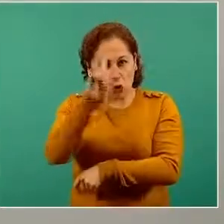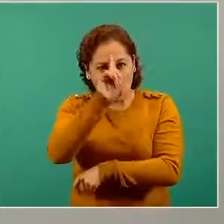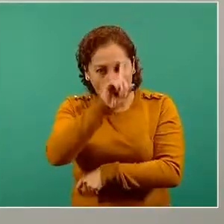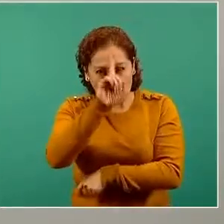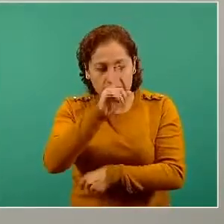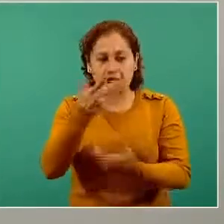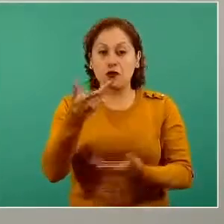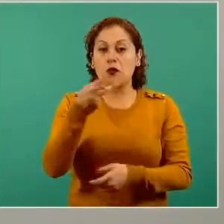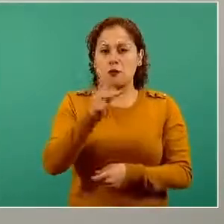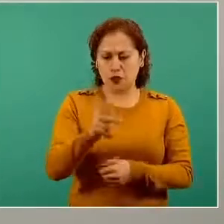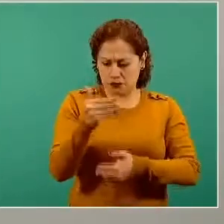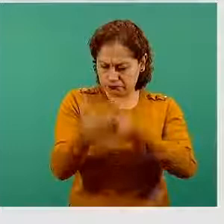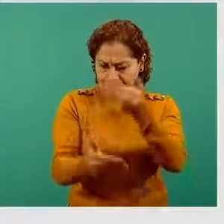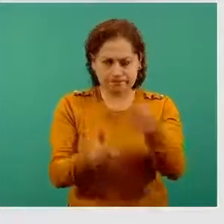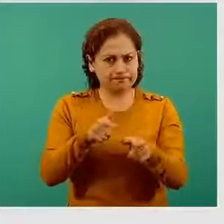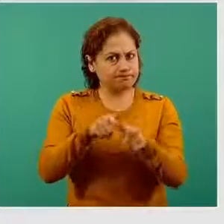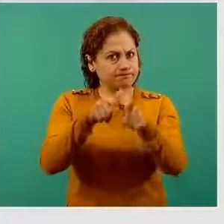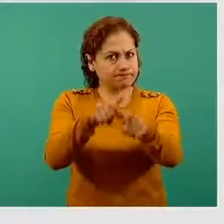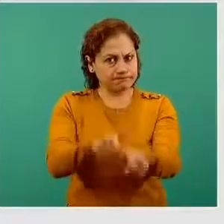este tema de manera específica.